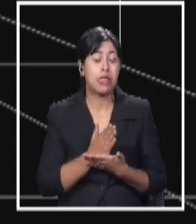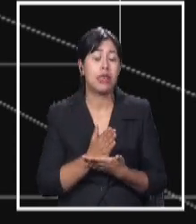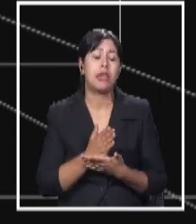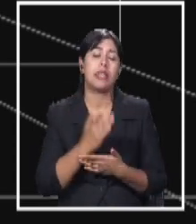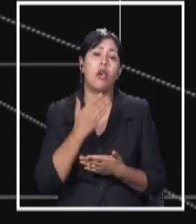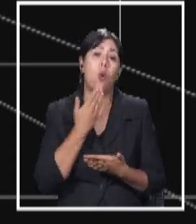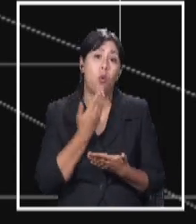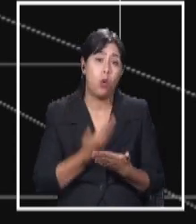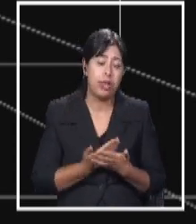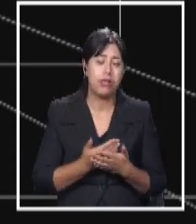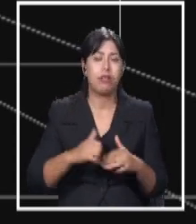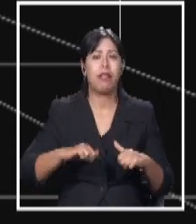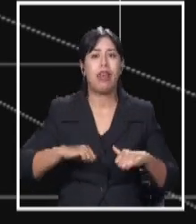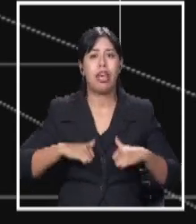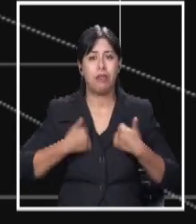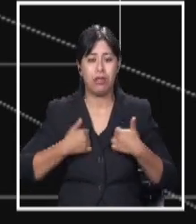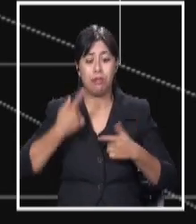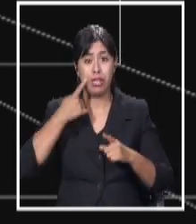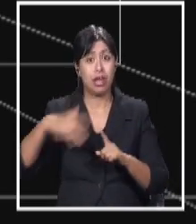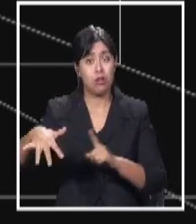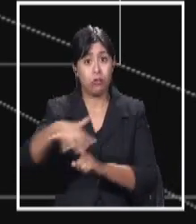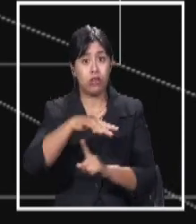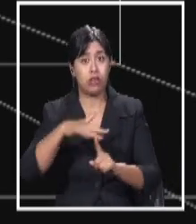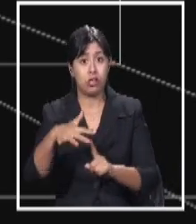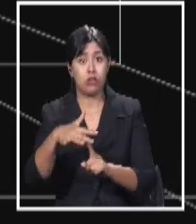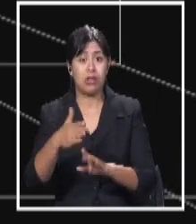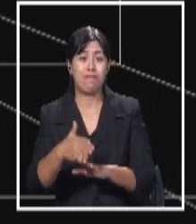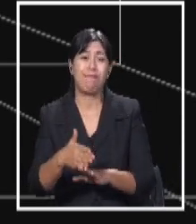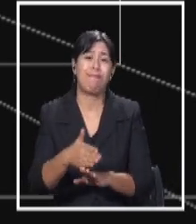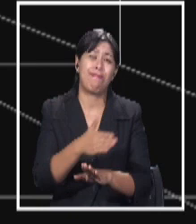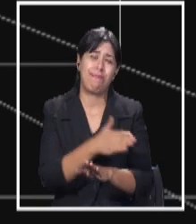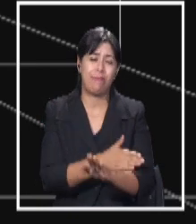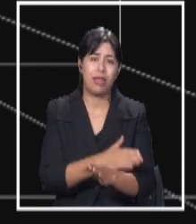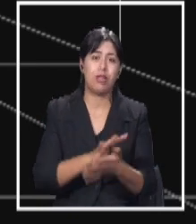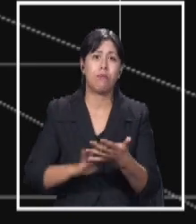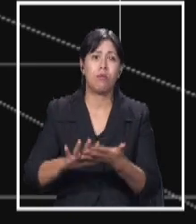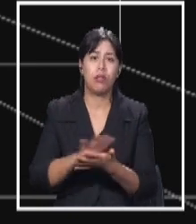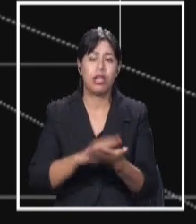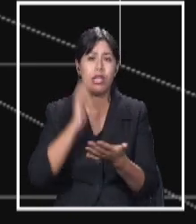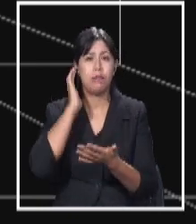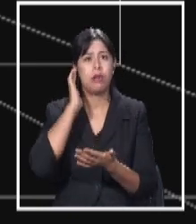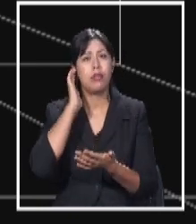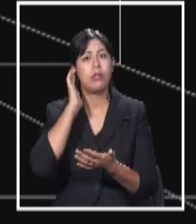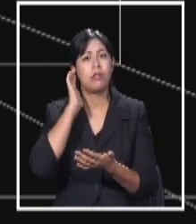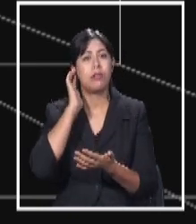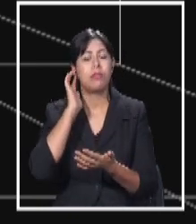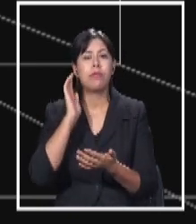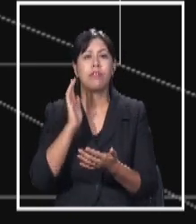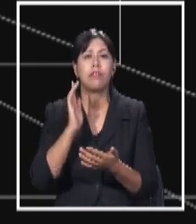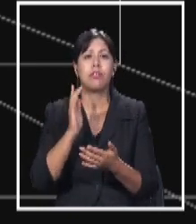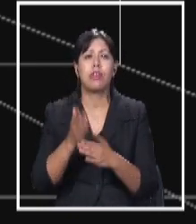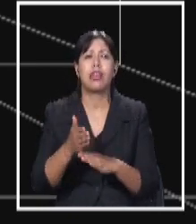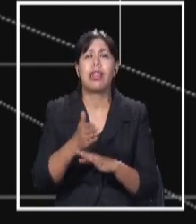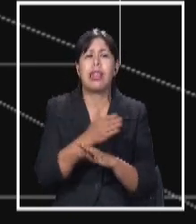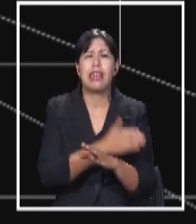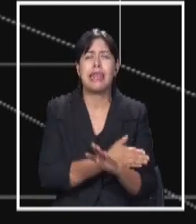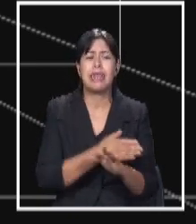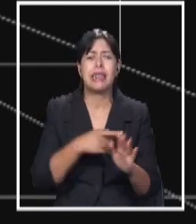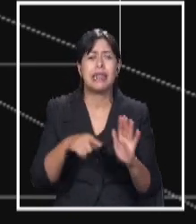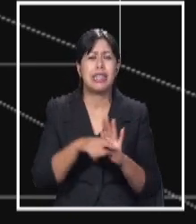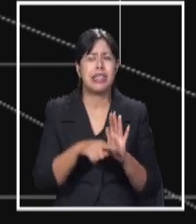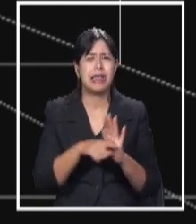que las condiciones para ese surgimiento muchas veces incluso llegan más atrás, por ejemplo, con la exposición a la adversidad